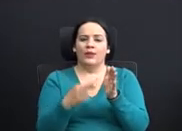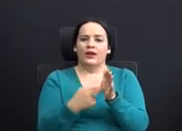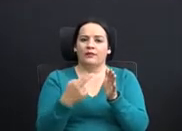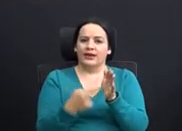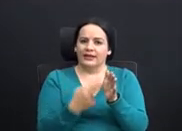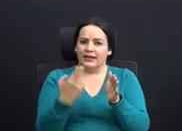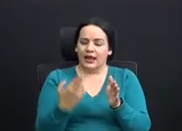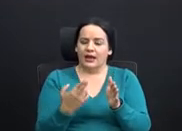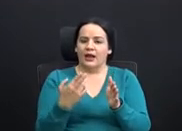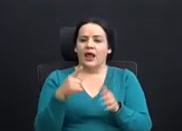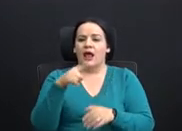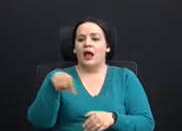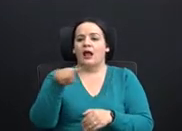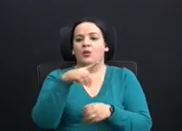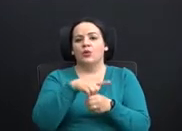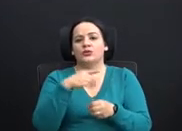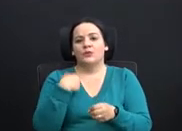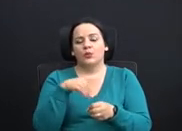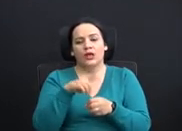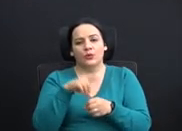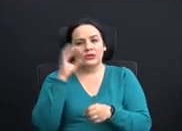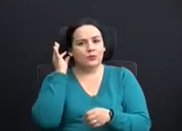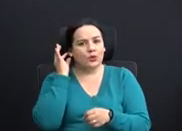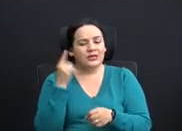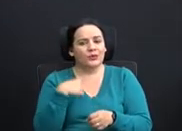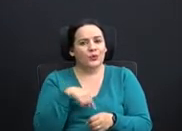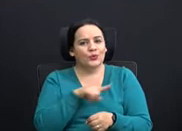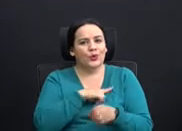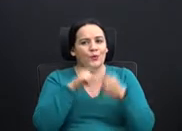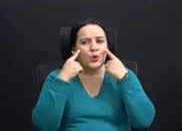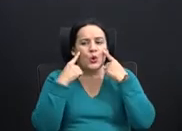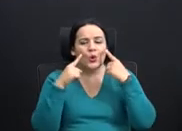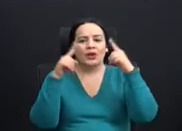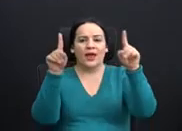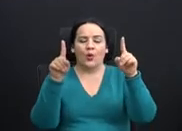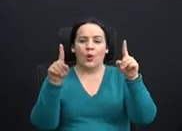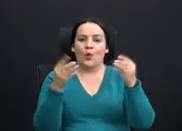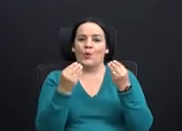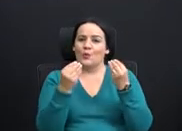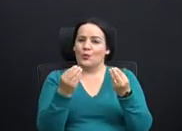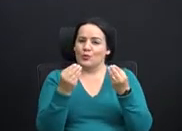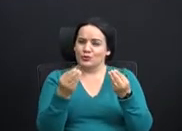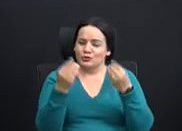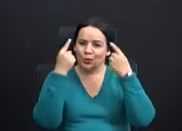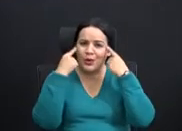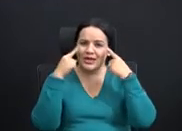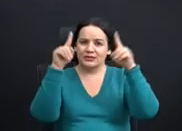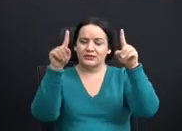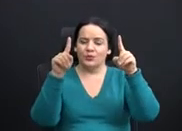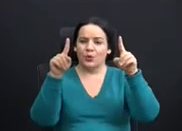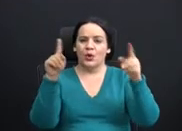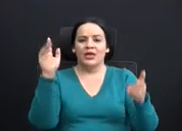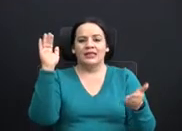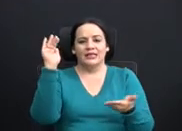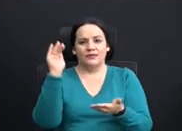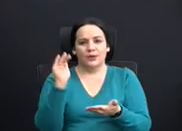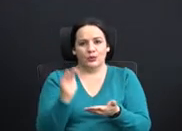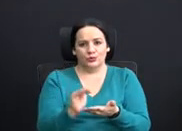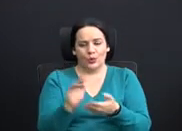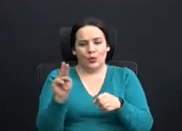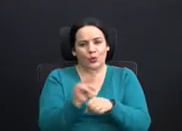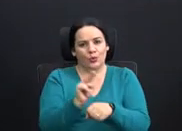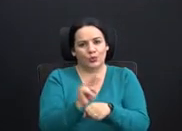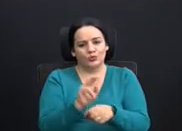más a los señores y señoras diputadas que hemos logrado avanzar con muchísimo éxito en la disminución del uso de